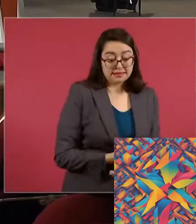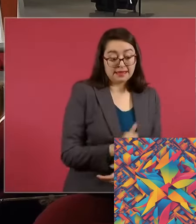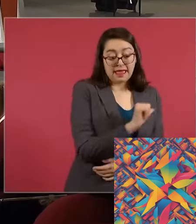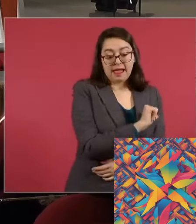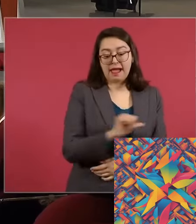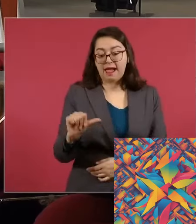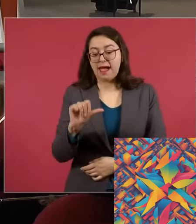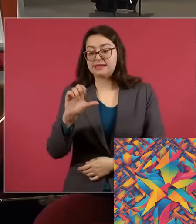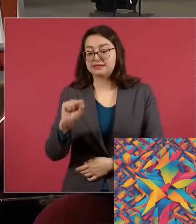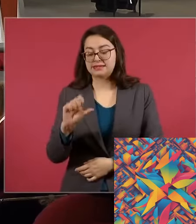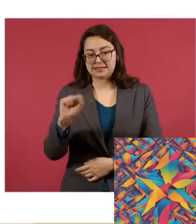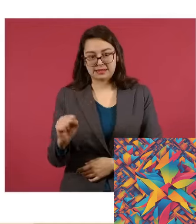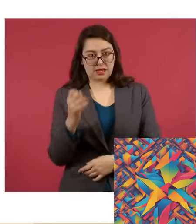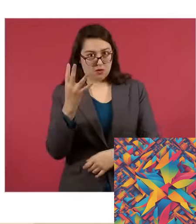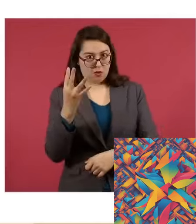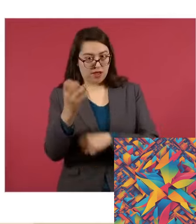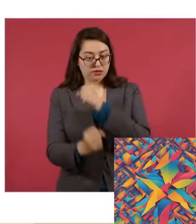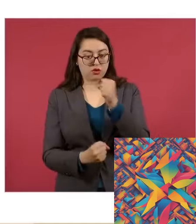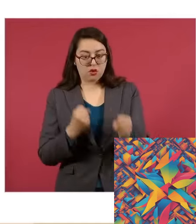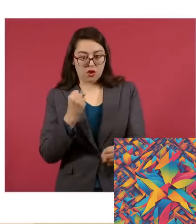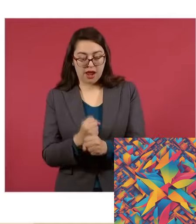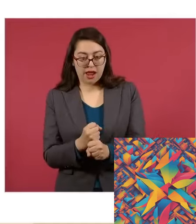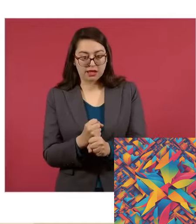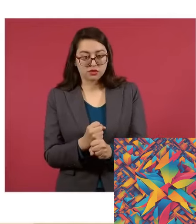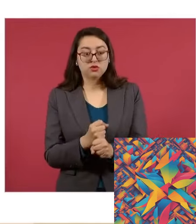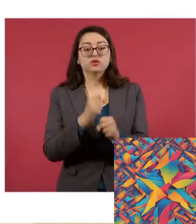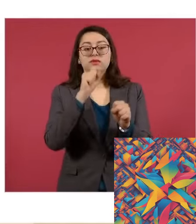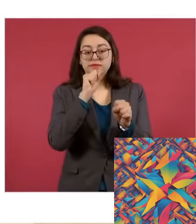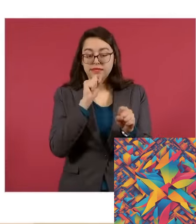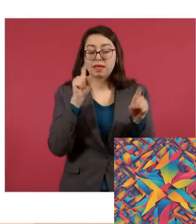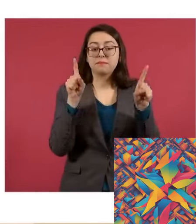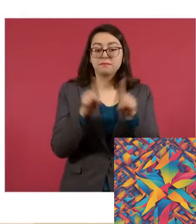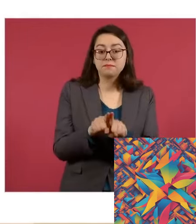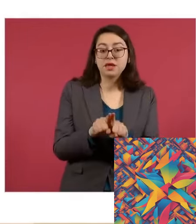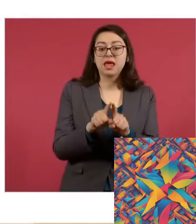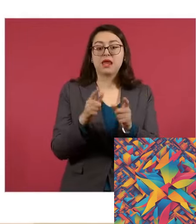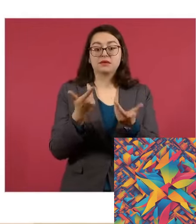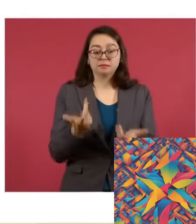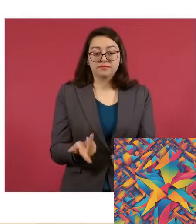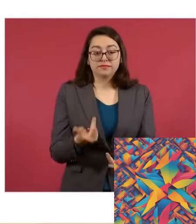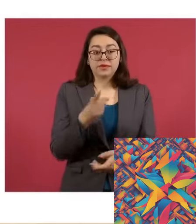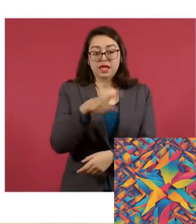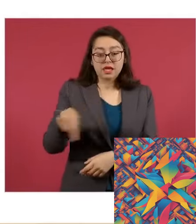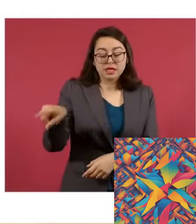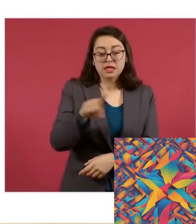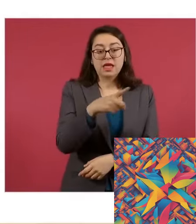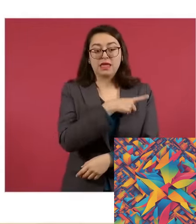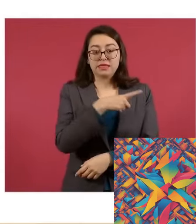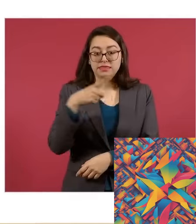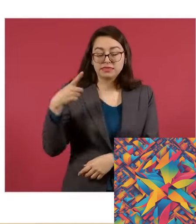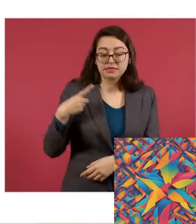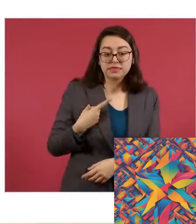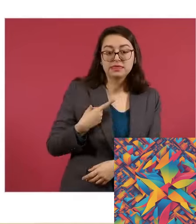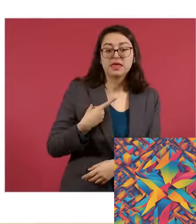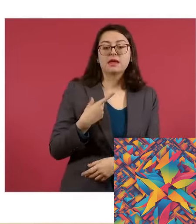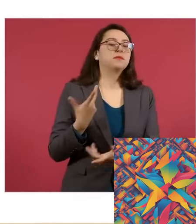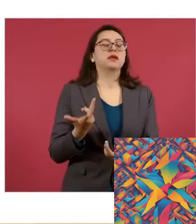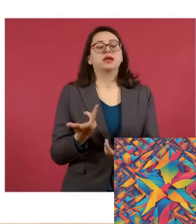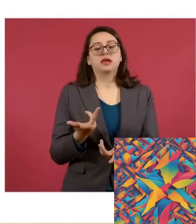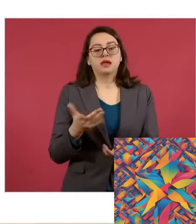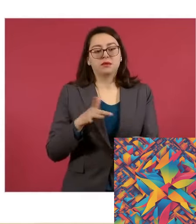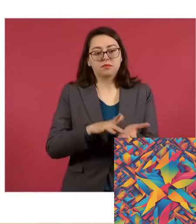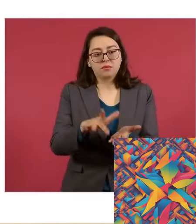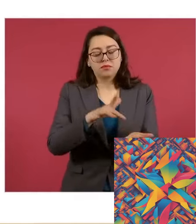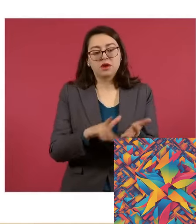de financiamiento ilícito en su campaña presidencial de 2006, según revelaciones de la DEA. Durante más de dos